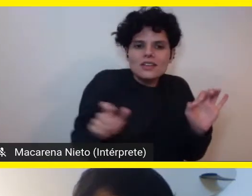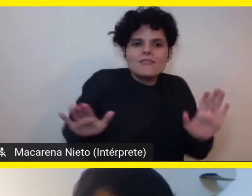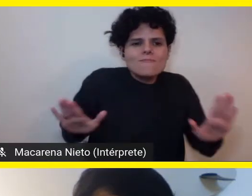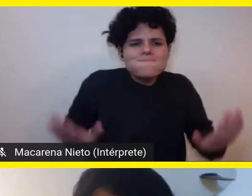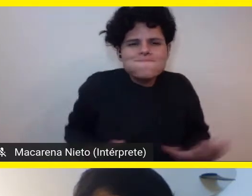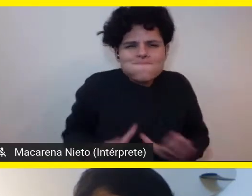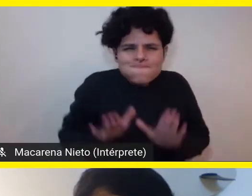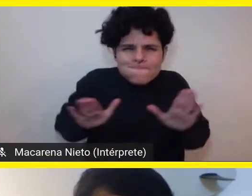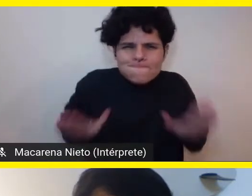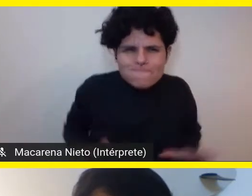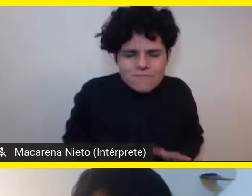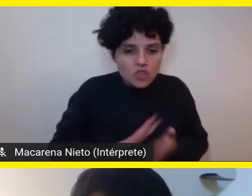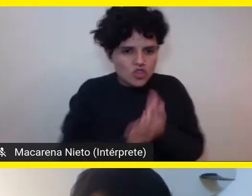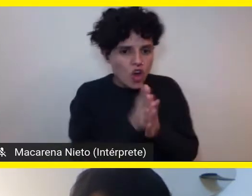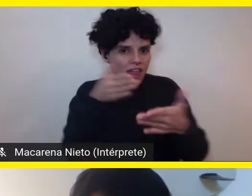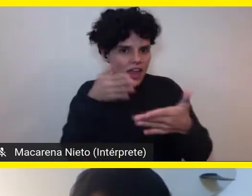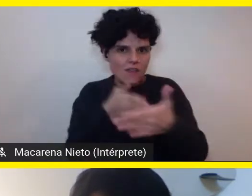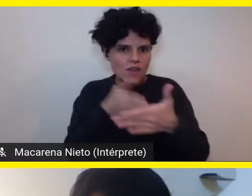superarlas.